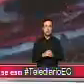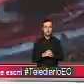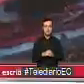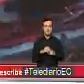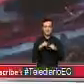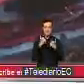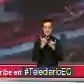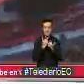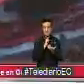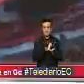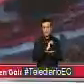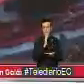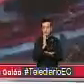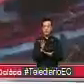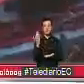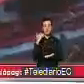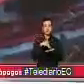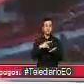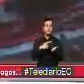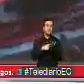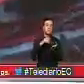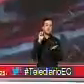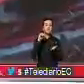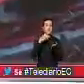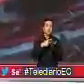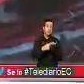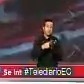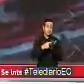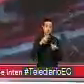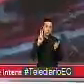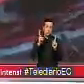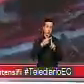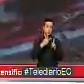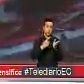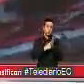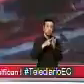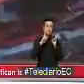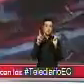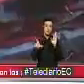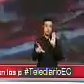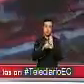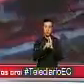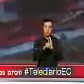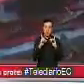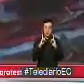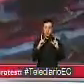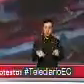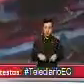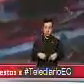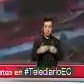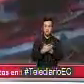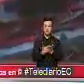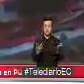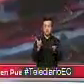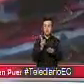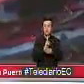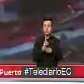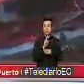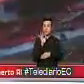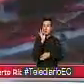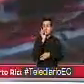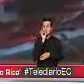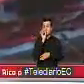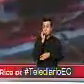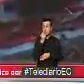El Pleno de la Asamblea Nacional retomó este martes el segundo y definitivo debate del Código Orgánico de la Salud. El uso terapéutico